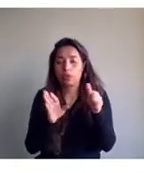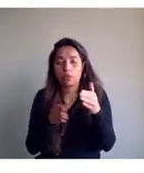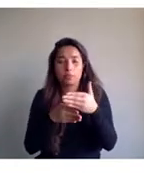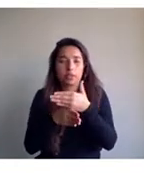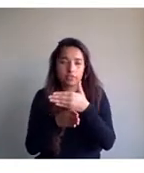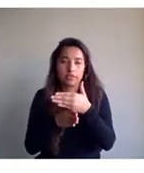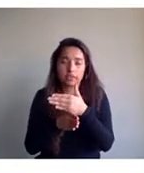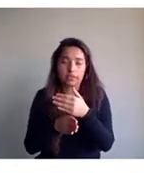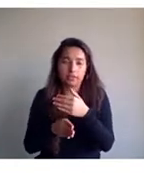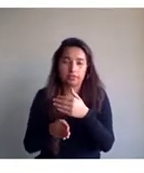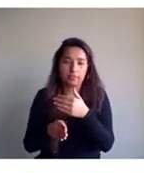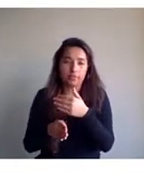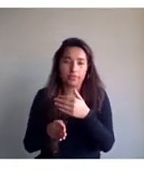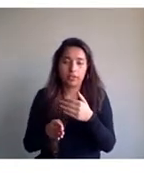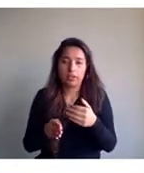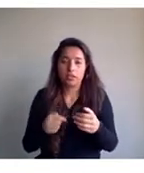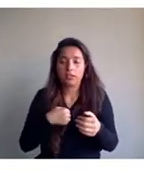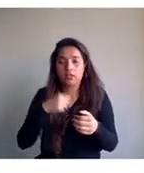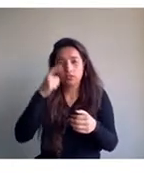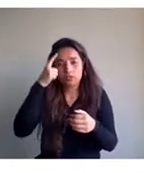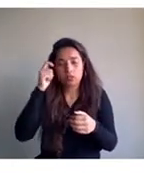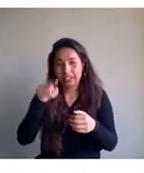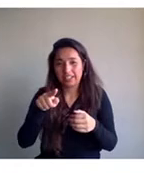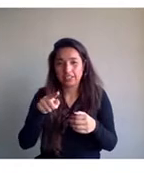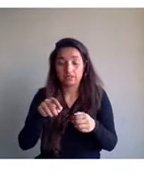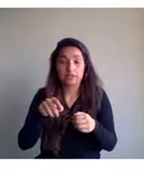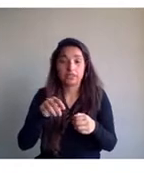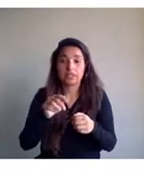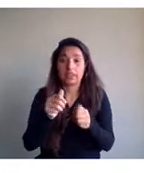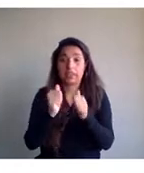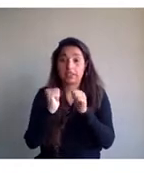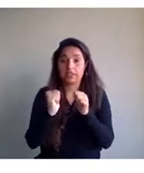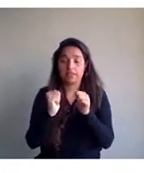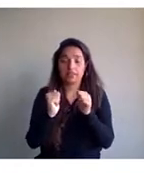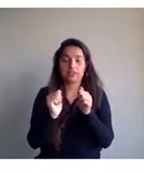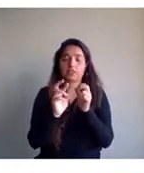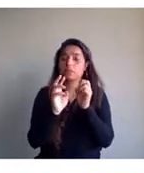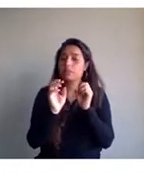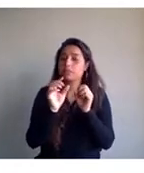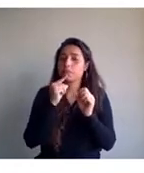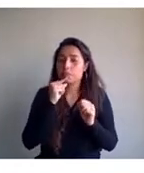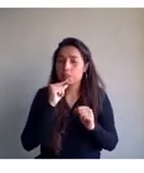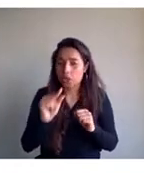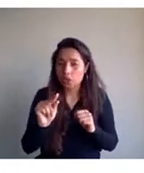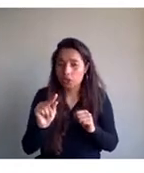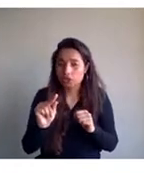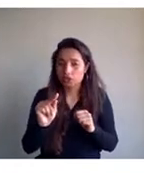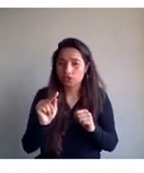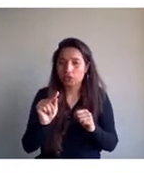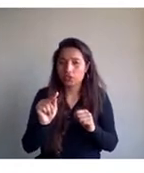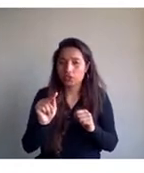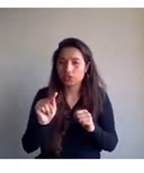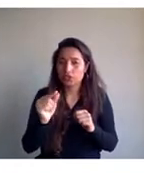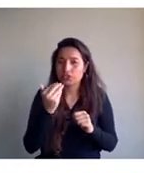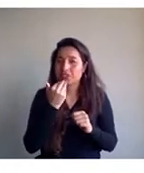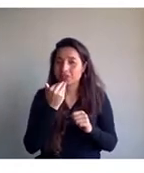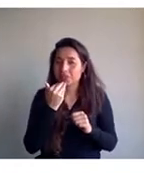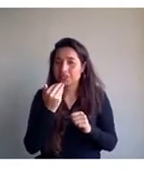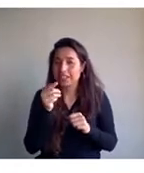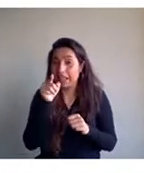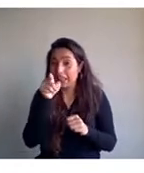que este va a ser el reto y pronto vamos a tocar la puerta para que nos siga acompañando en otros espacios